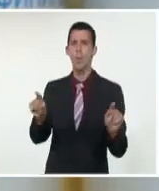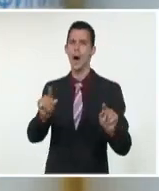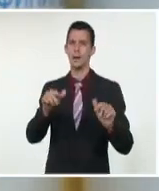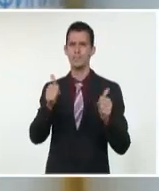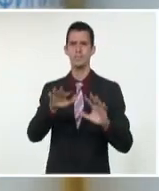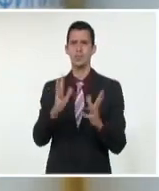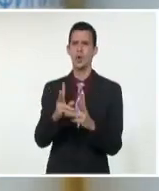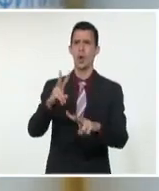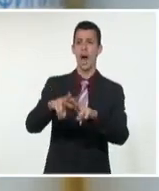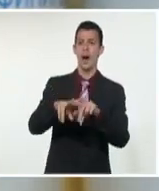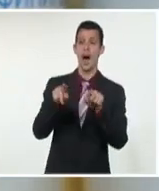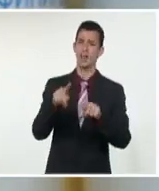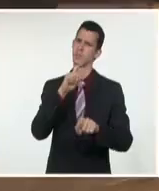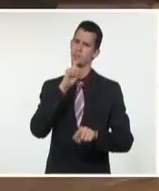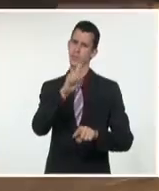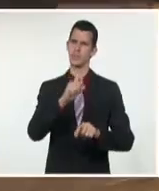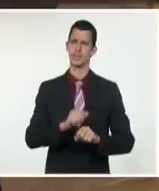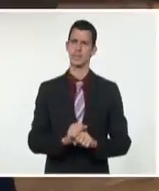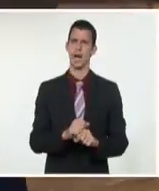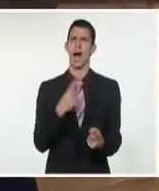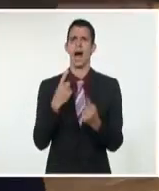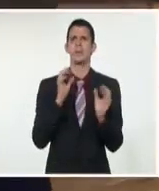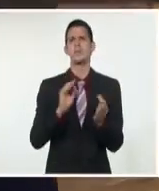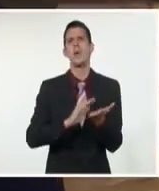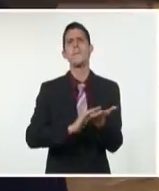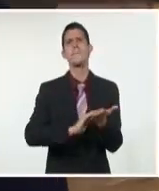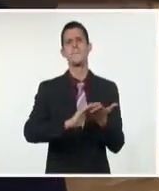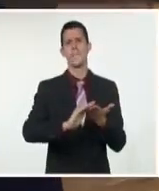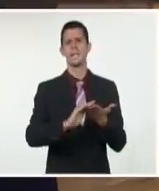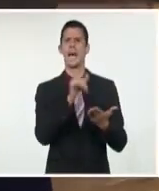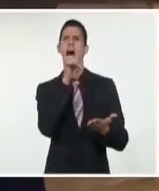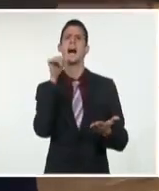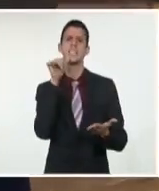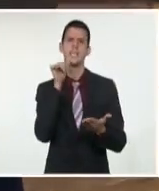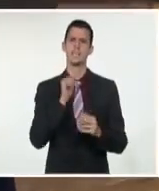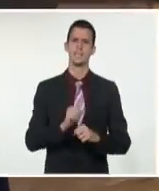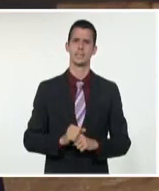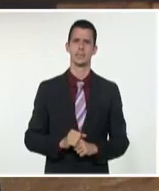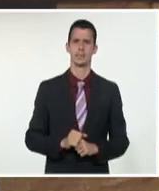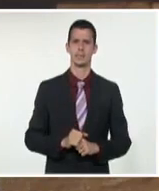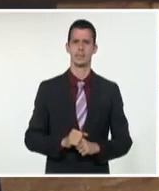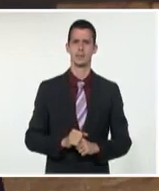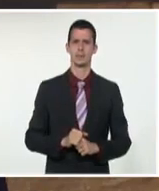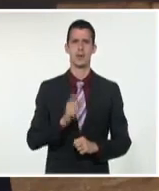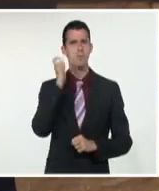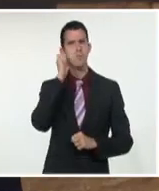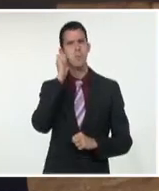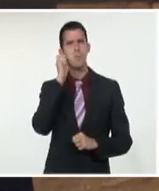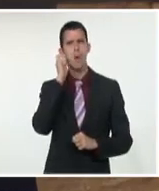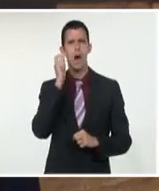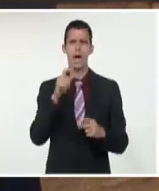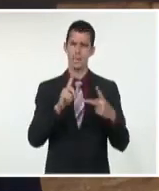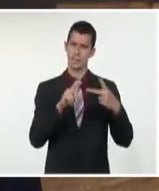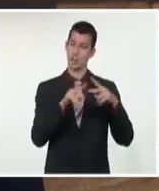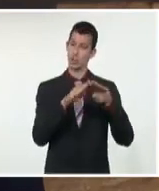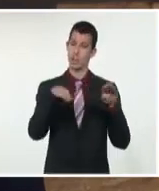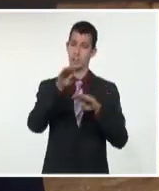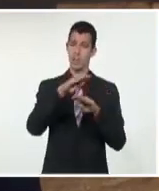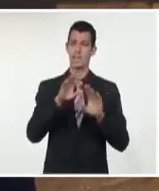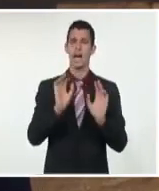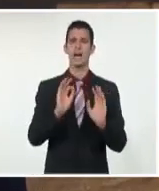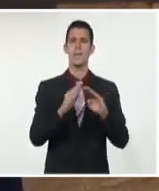Cuba un préstamo de ese producto. Gentilmente el PMA, a partir de los inventarios existentes en el país, los cuales tienen